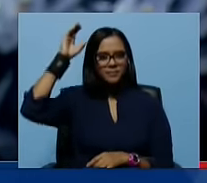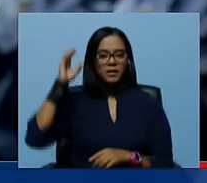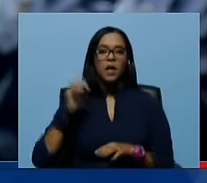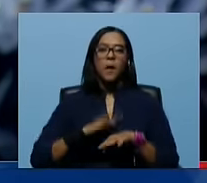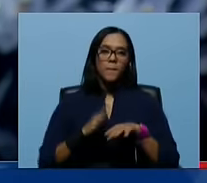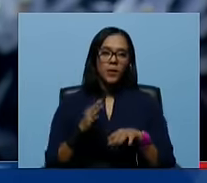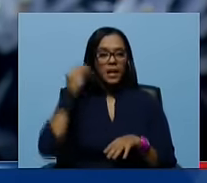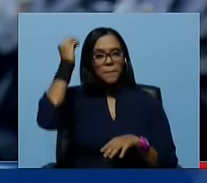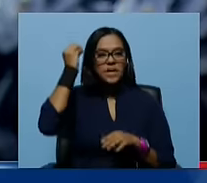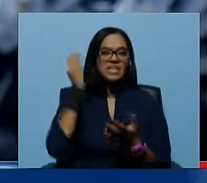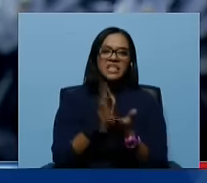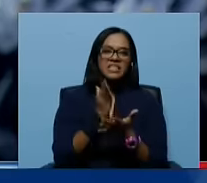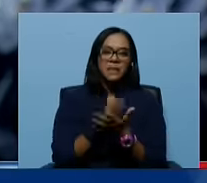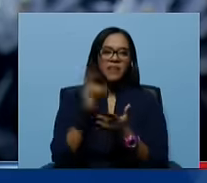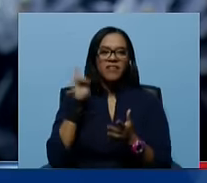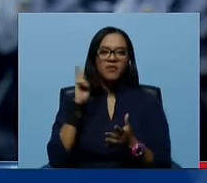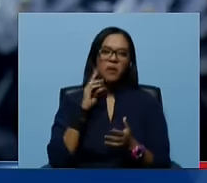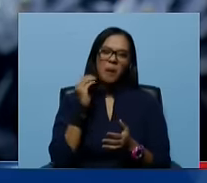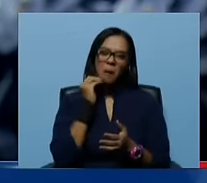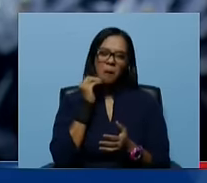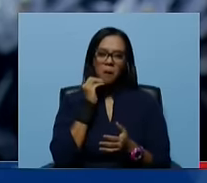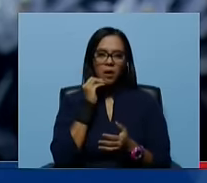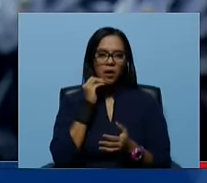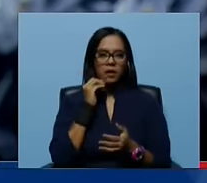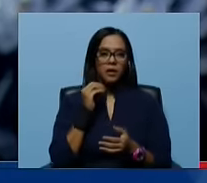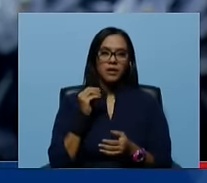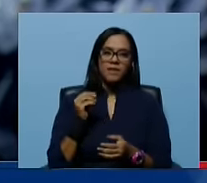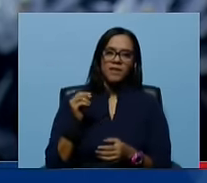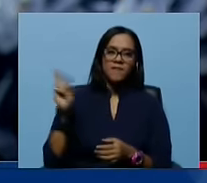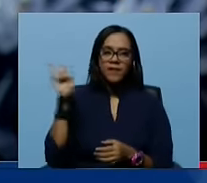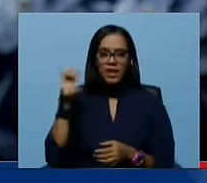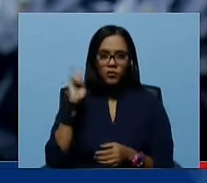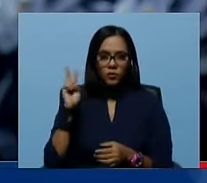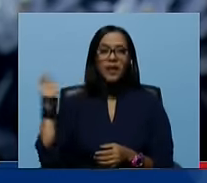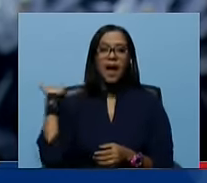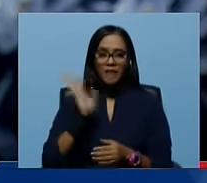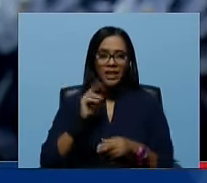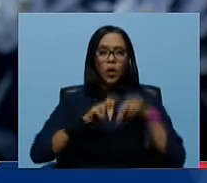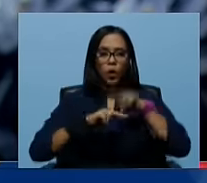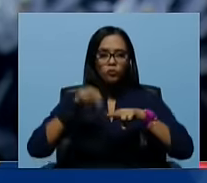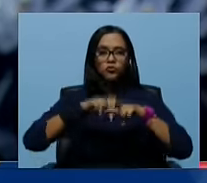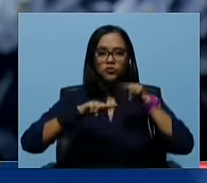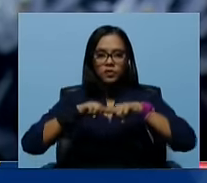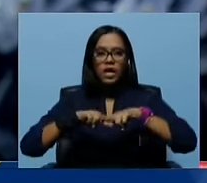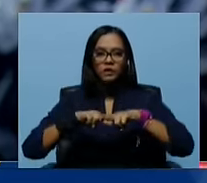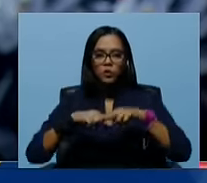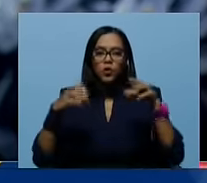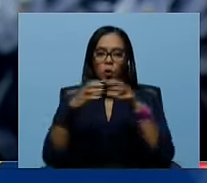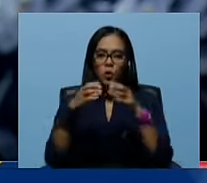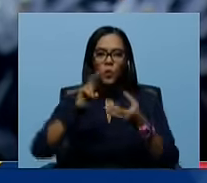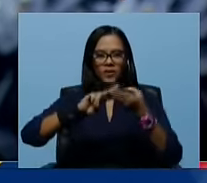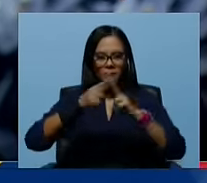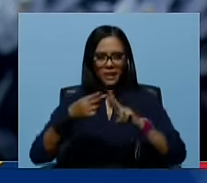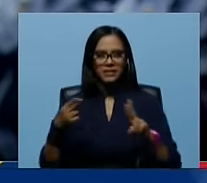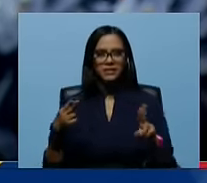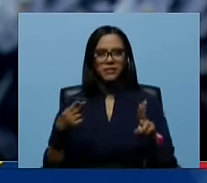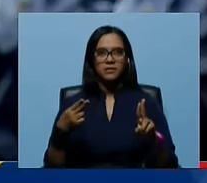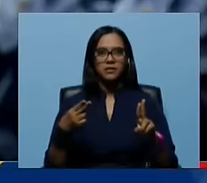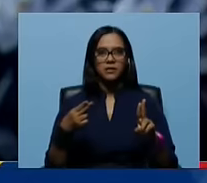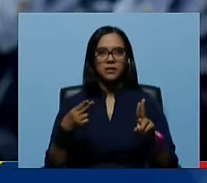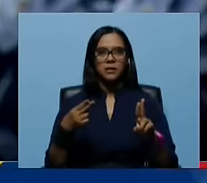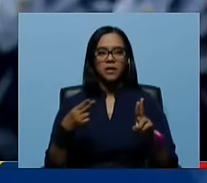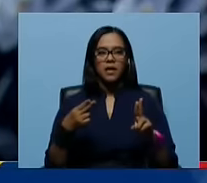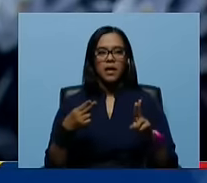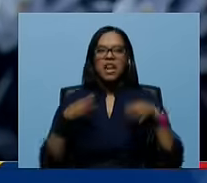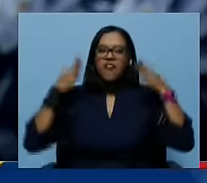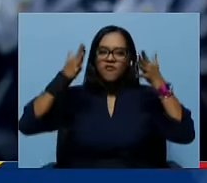porque subestiman siempre a Venezuela, y Venezuela ha venido construyendo a través de los cuadrantes de paz, a través de la